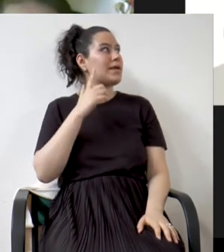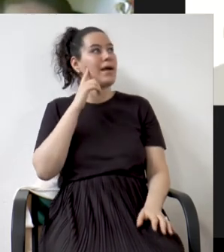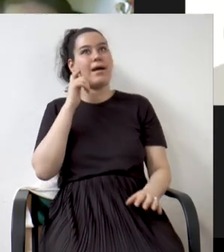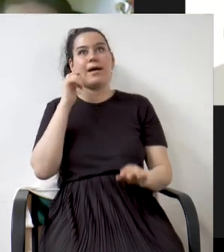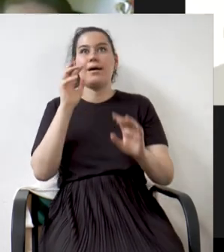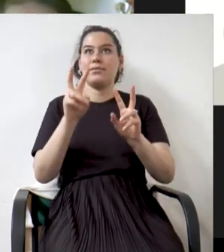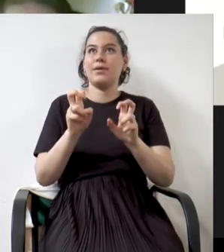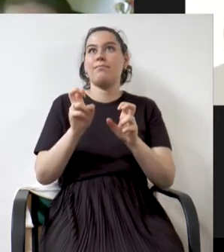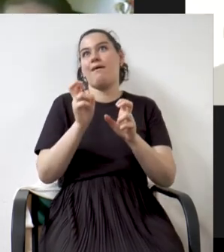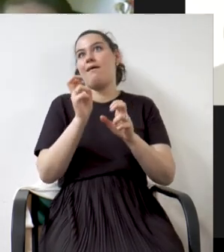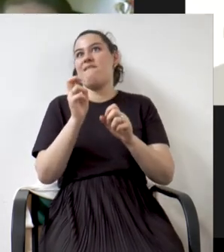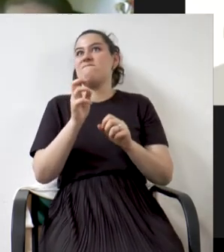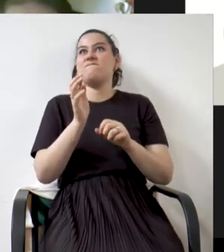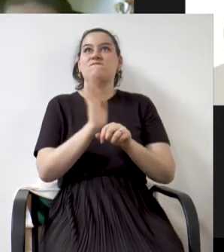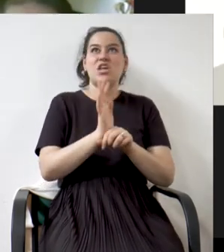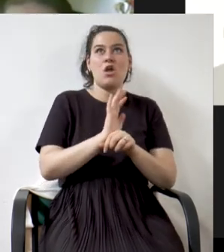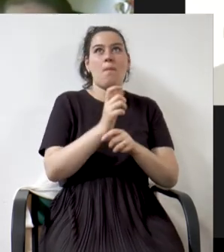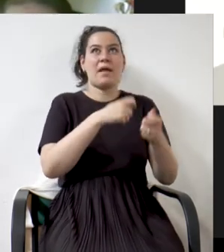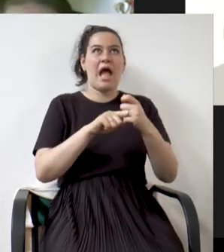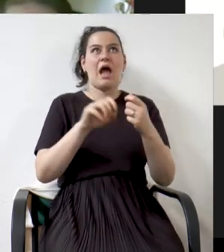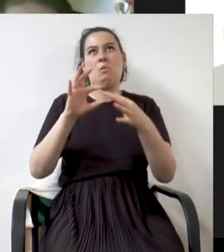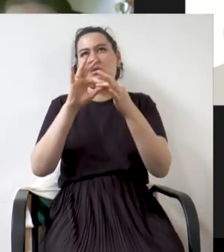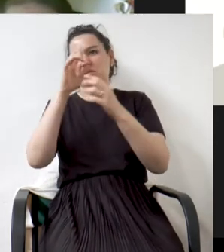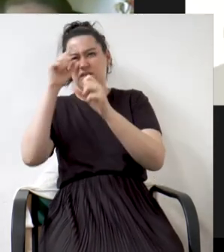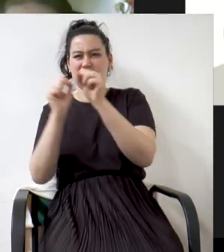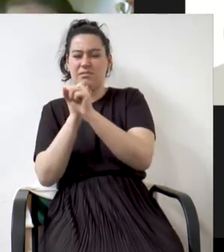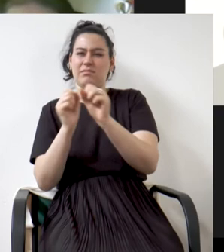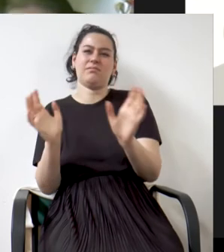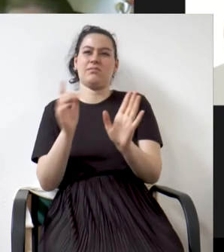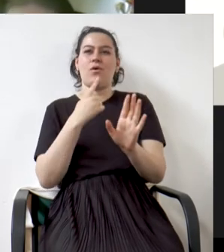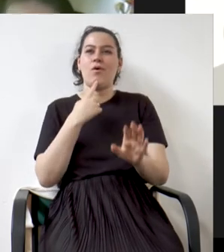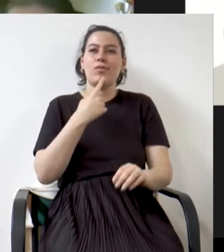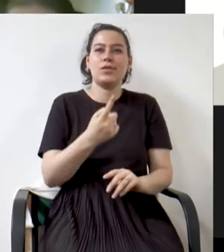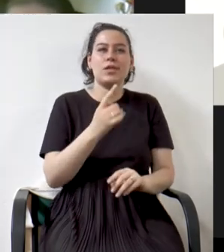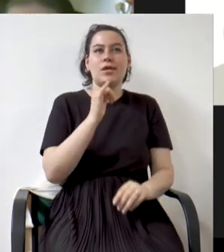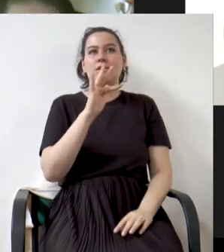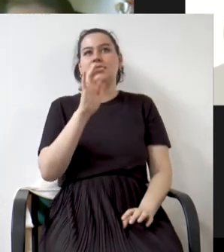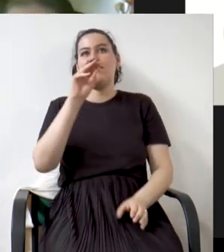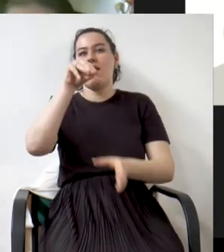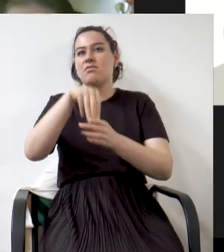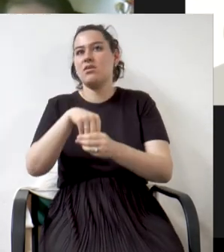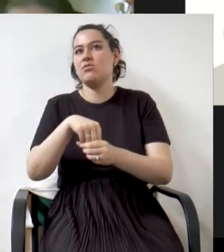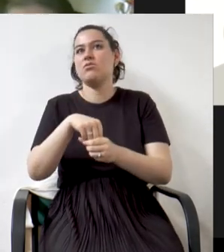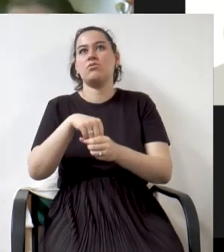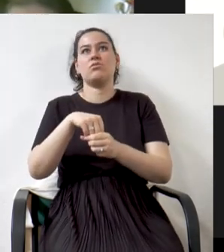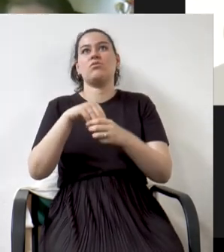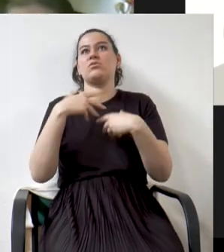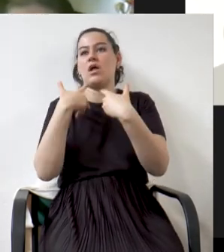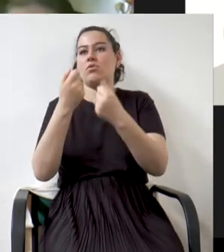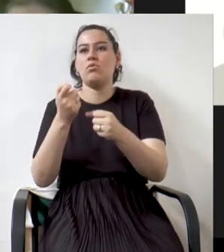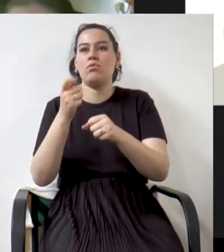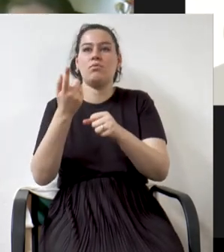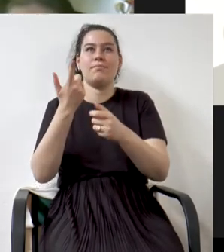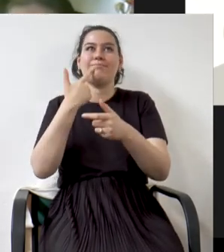través de la biomecánica con la Facultad de Ingeniería. Es muy delicado decirle al ISEF que se asocie, por ejemplo, a través de temas de salud con la Facultad